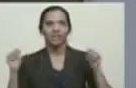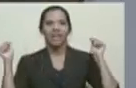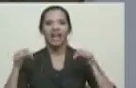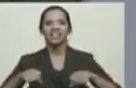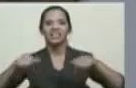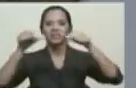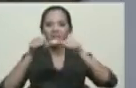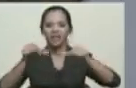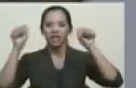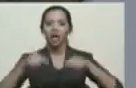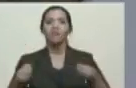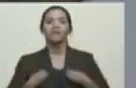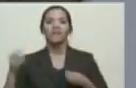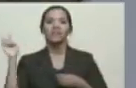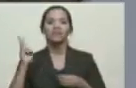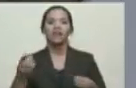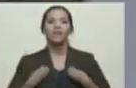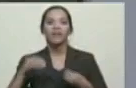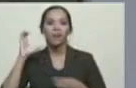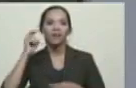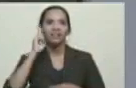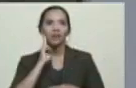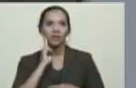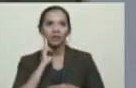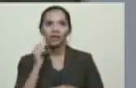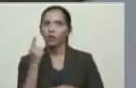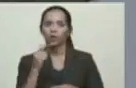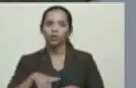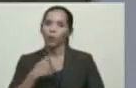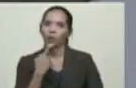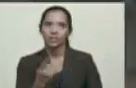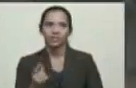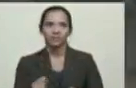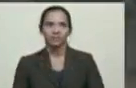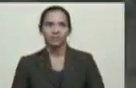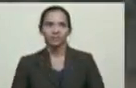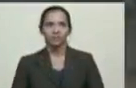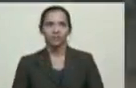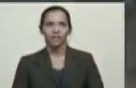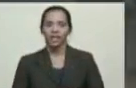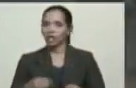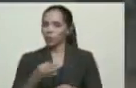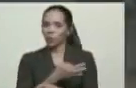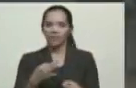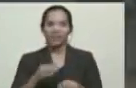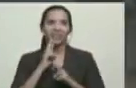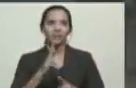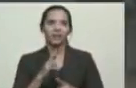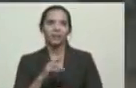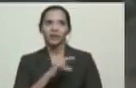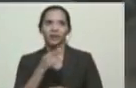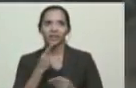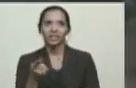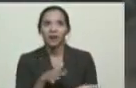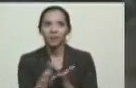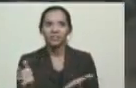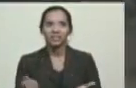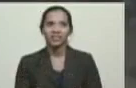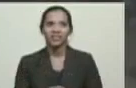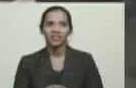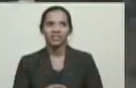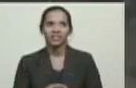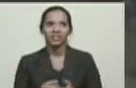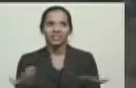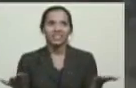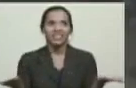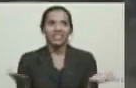quedo. Viva Venezuela, viva la patria de Bolívar. Es lo único que te puedo decir. Estuvo excelente la respuesta, pero no me respondiste. ¿Qué va a pasar? Si ¿Qué va a